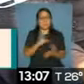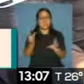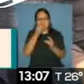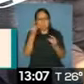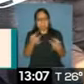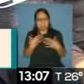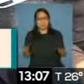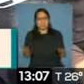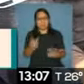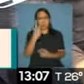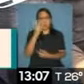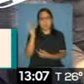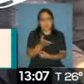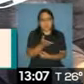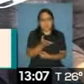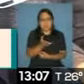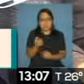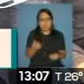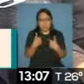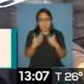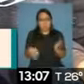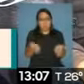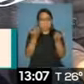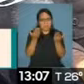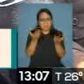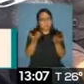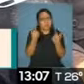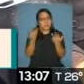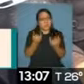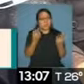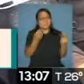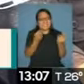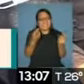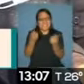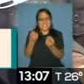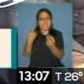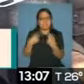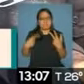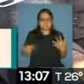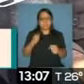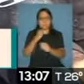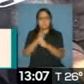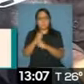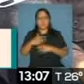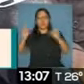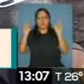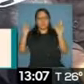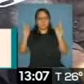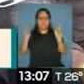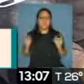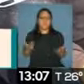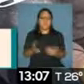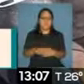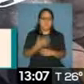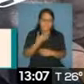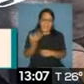un 2% como respuesta a las necesidades que estamos atravesando los trabajadores en general y los docentes en particular, la verdad